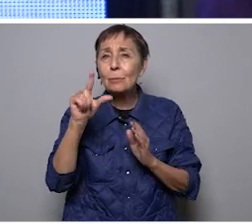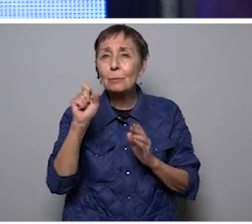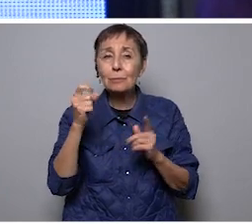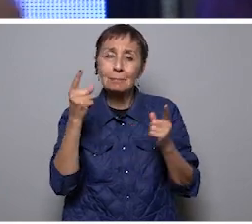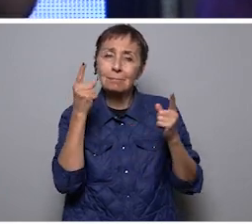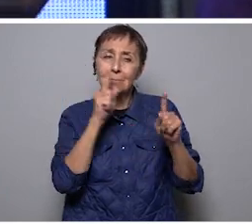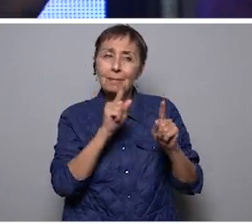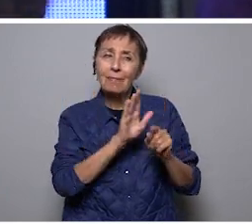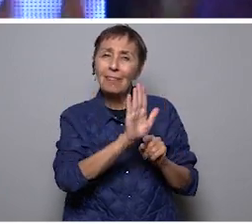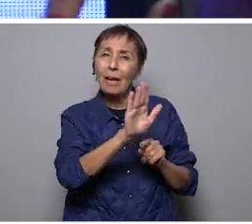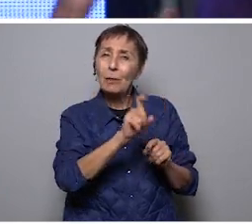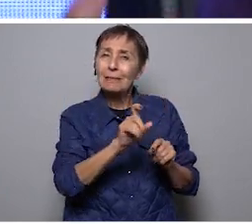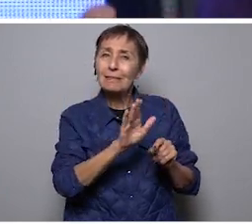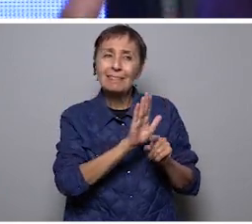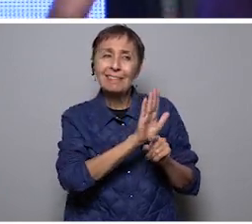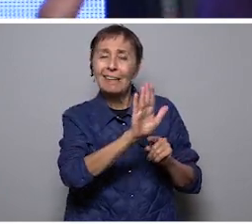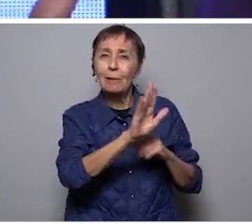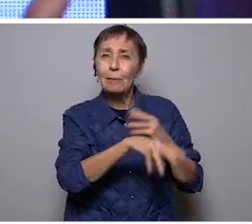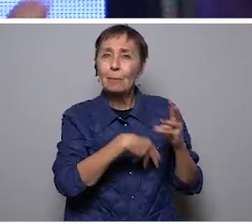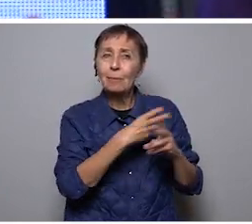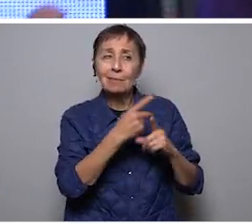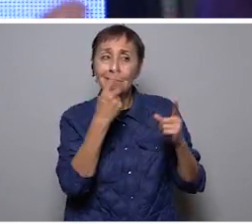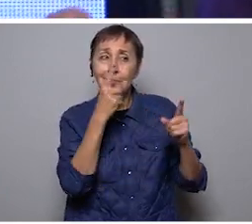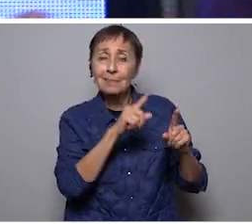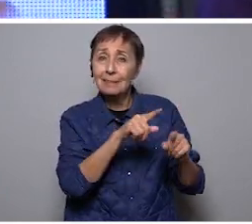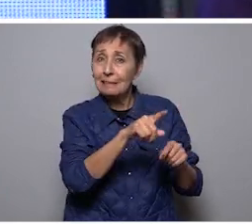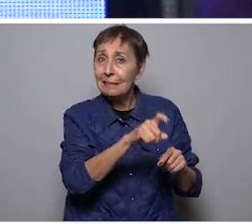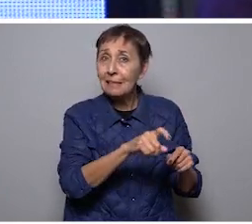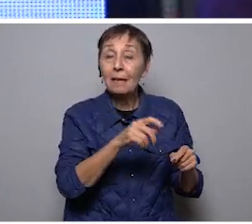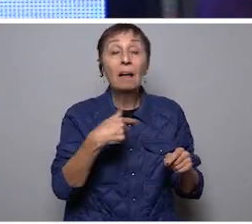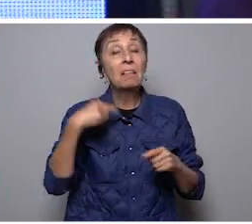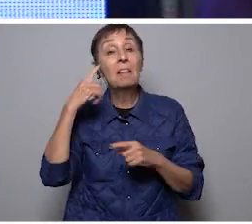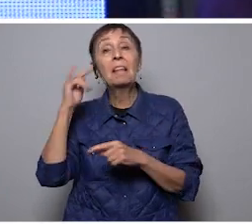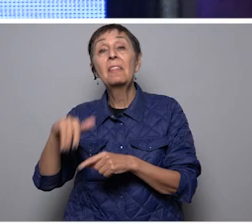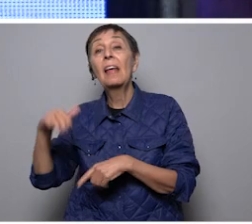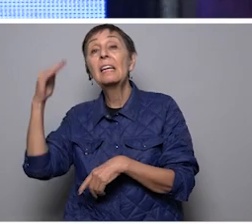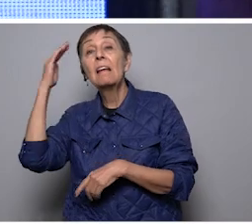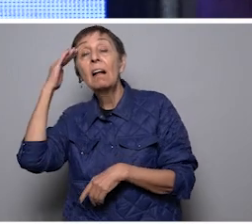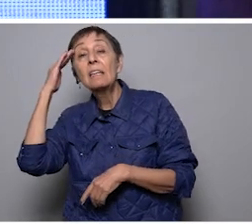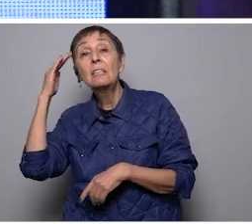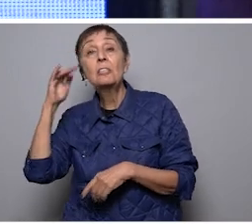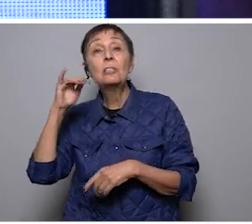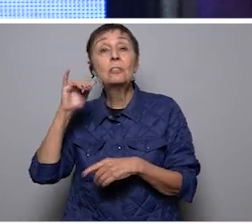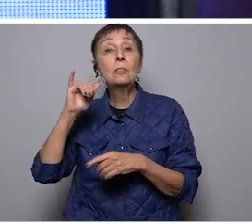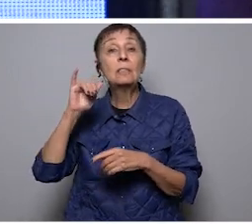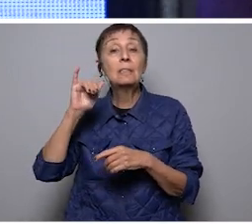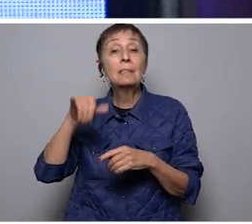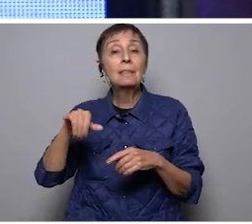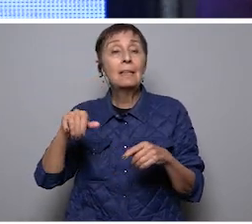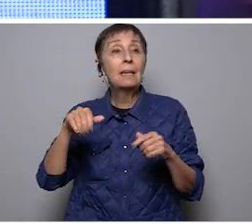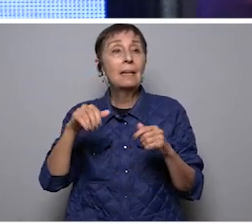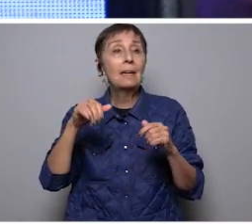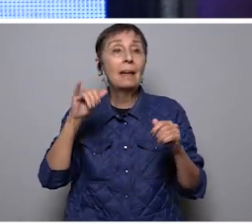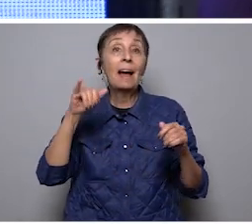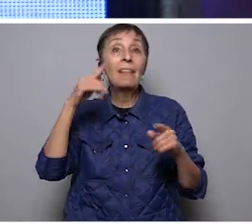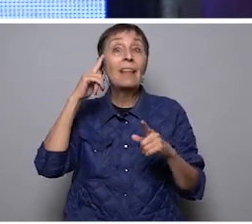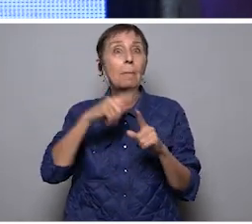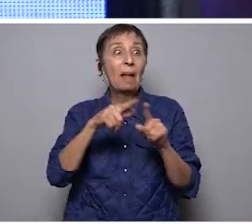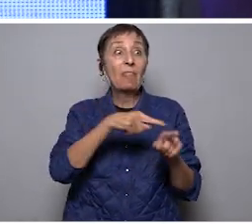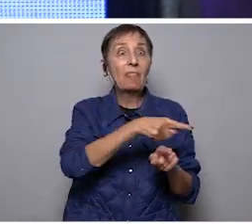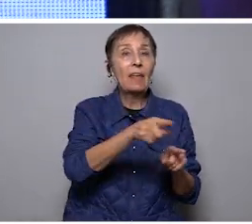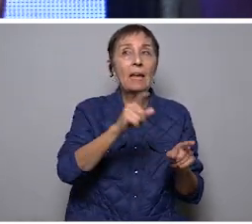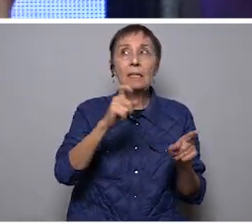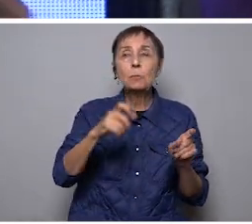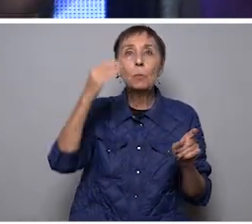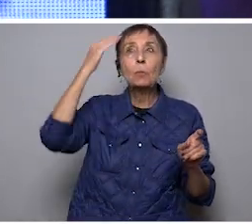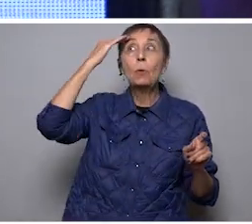arraigo ese conocimiento también de los territorios es muy importante de nuestras instituciones ya eso